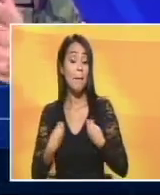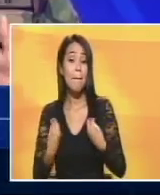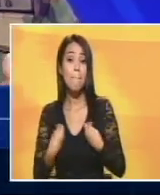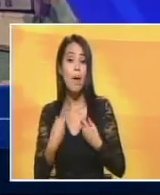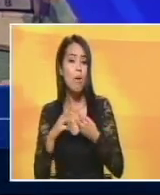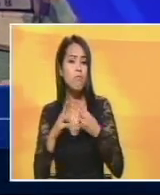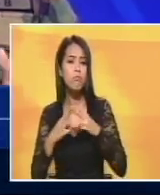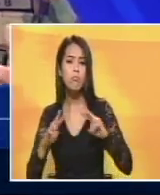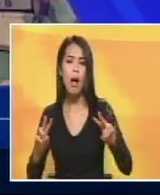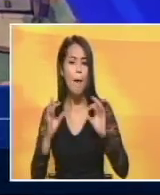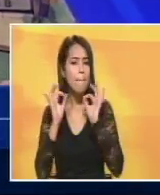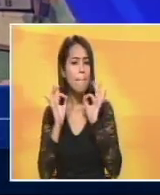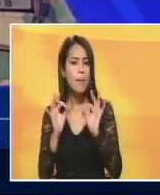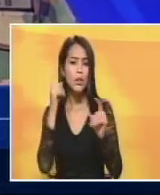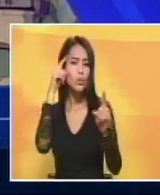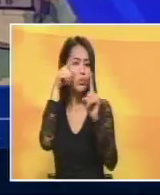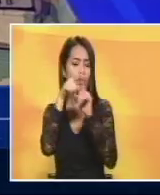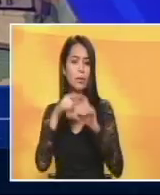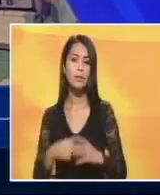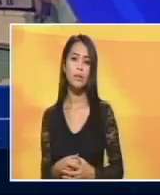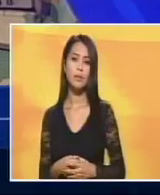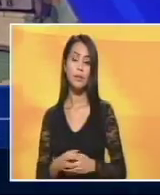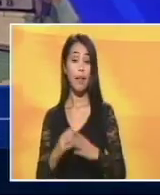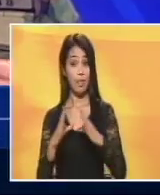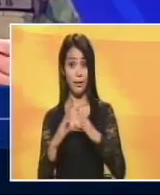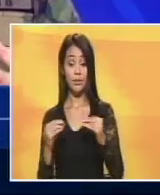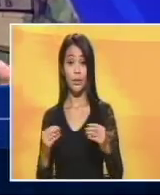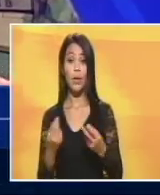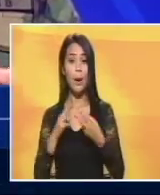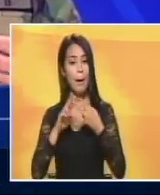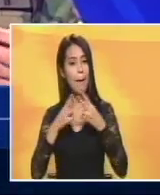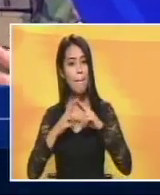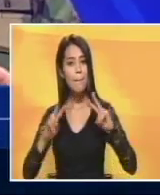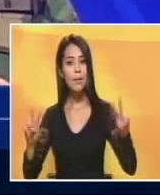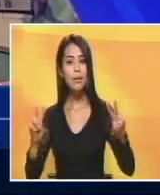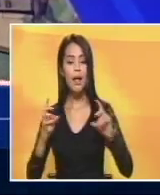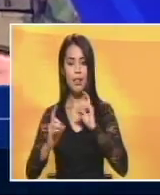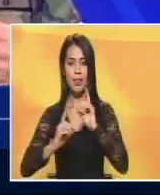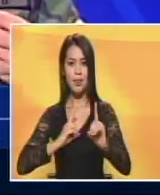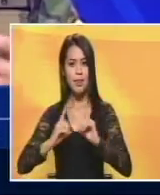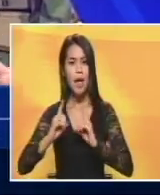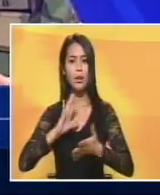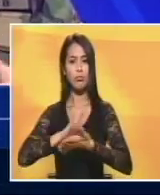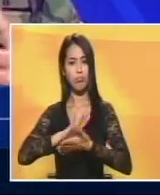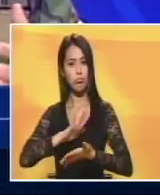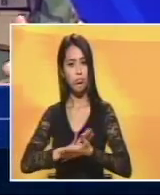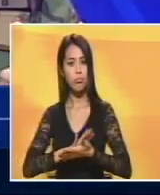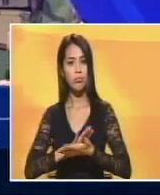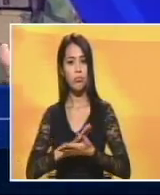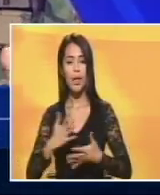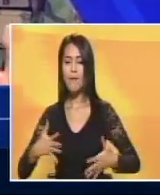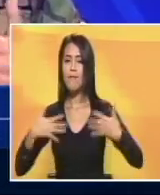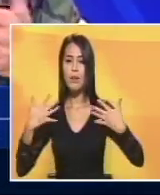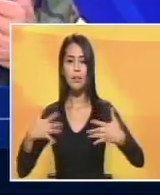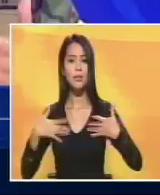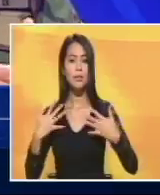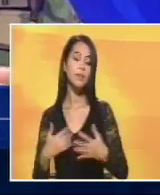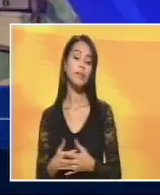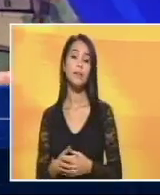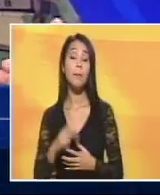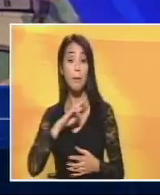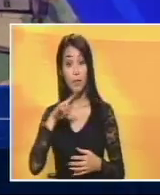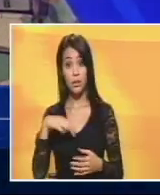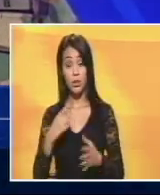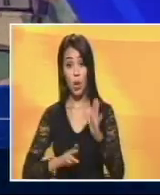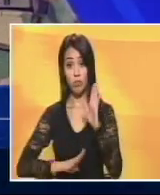es precisamente el objetivo final de todo esto, es la paz, el diálogo, la tranquilidad y la armonía para que nosotros